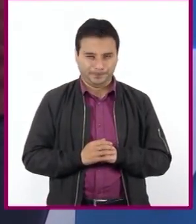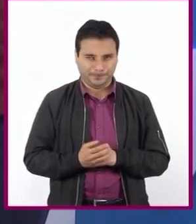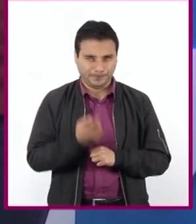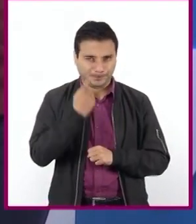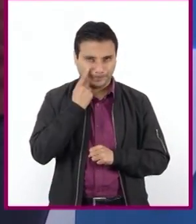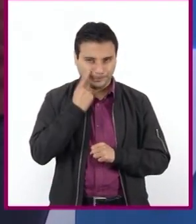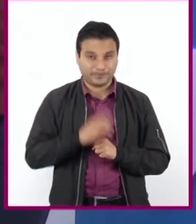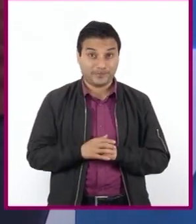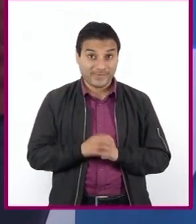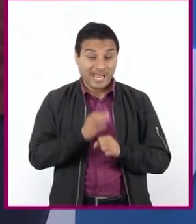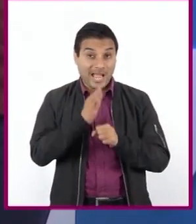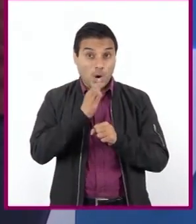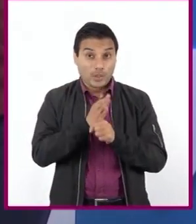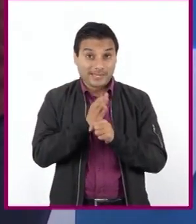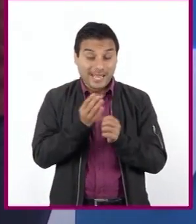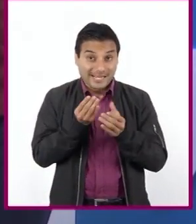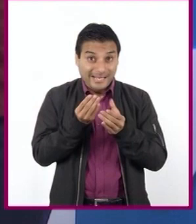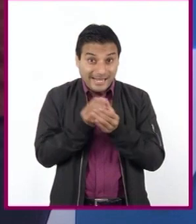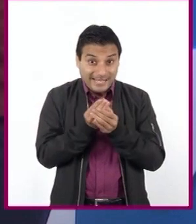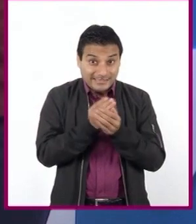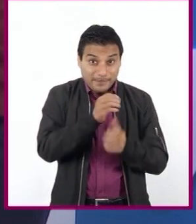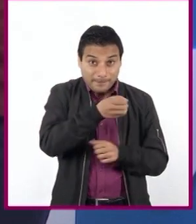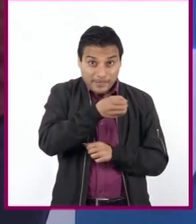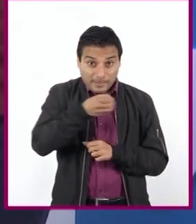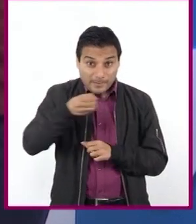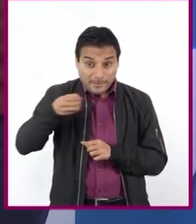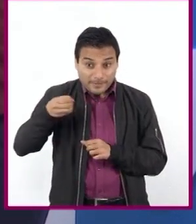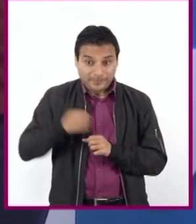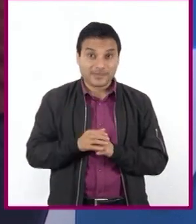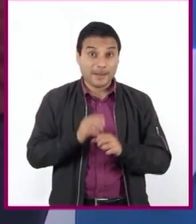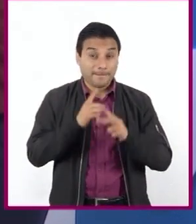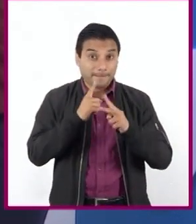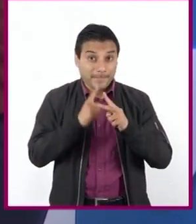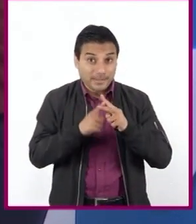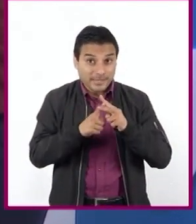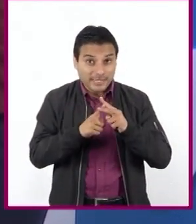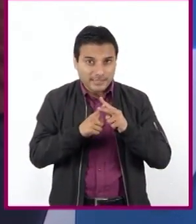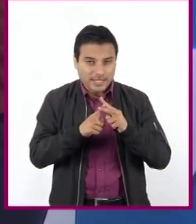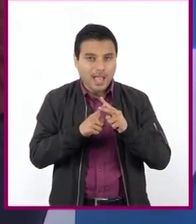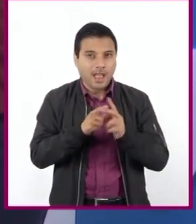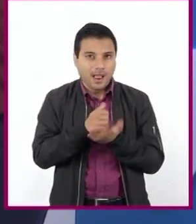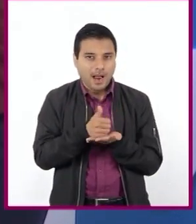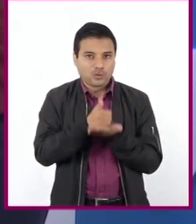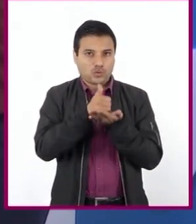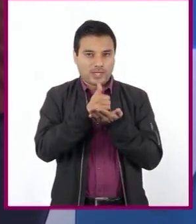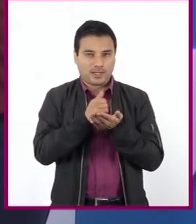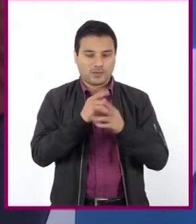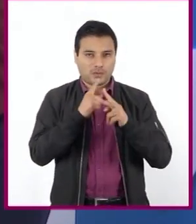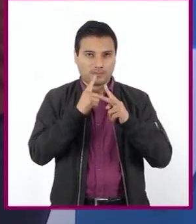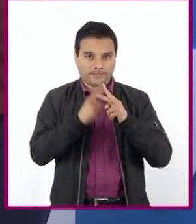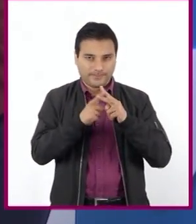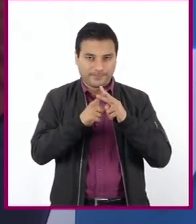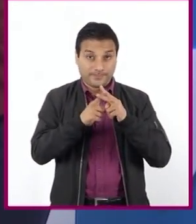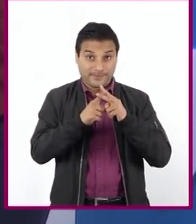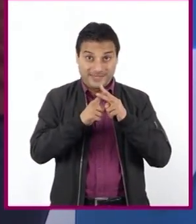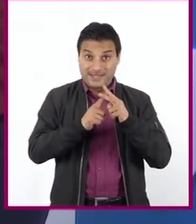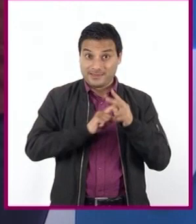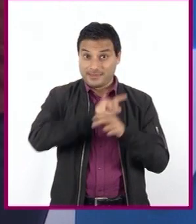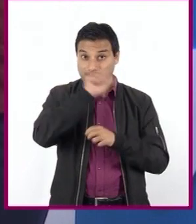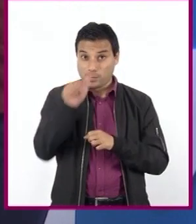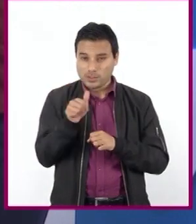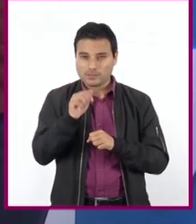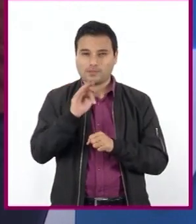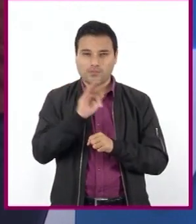Acompáñenos a lo largo de esta lección en donde por medio de las matemáticas podremos calcular y posteriormente